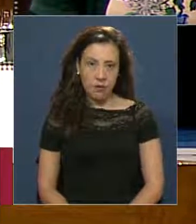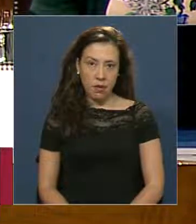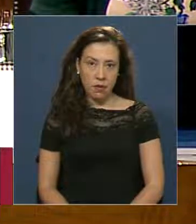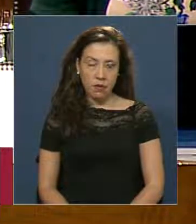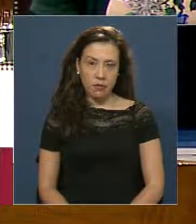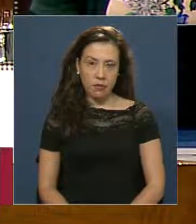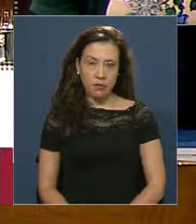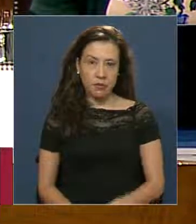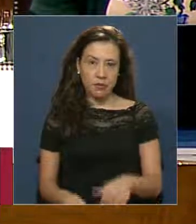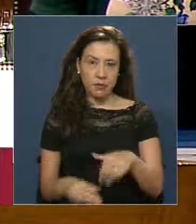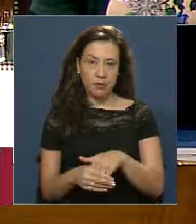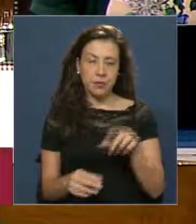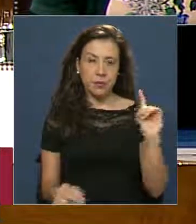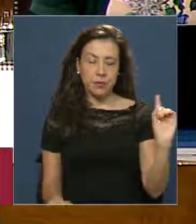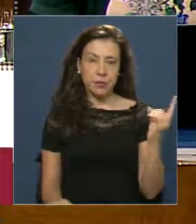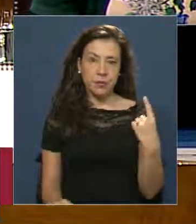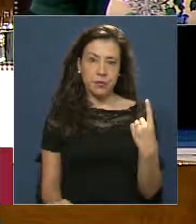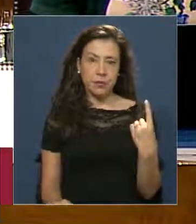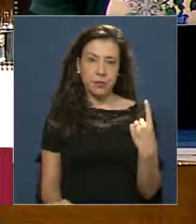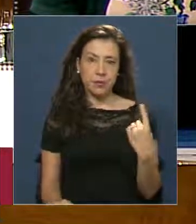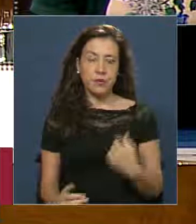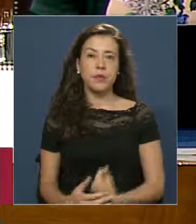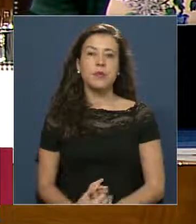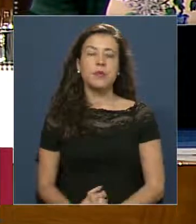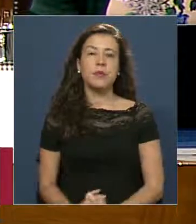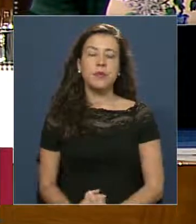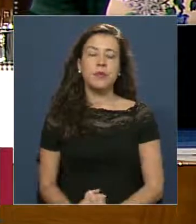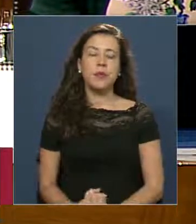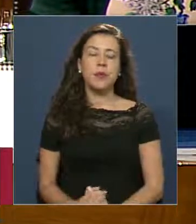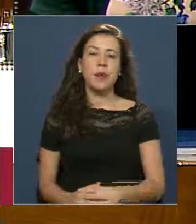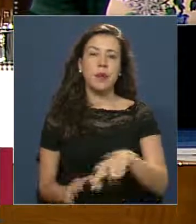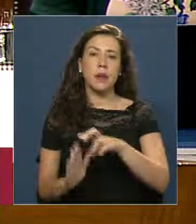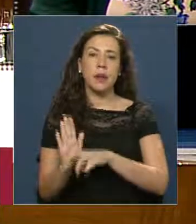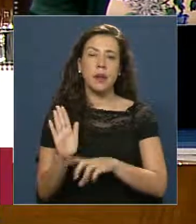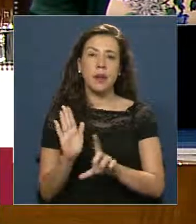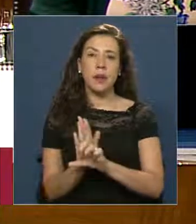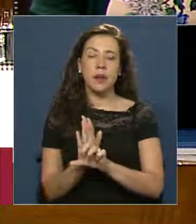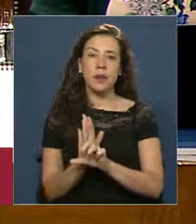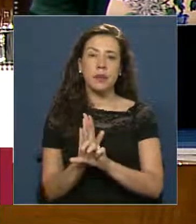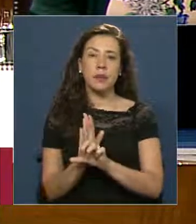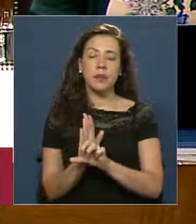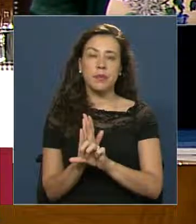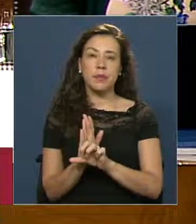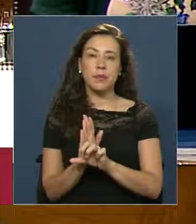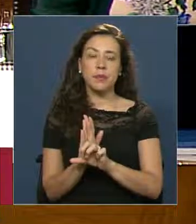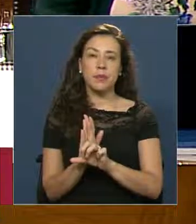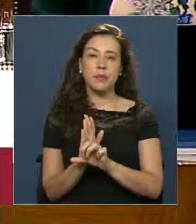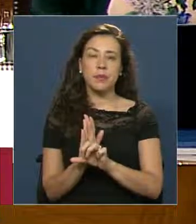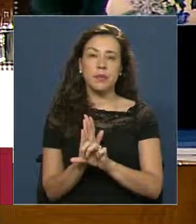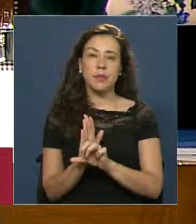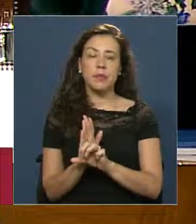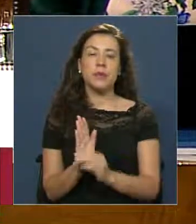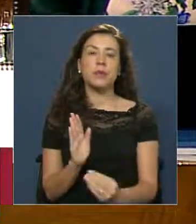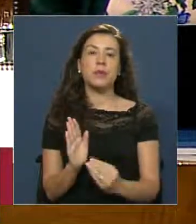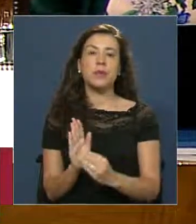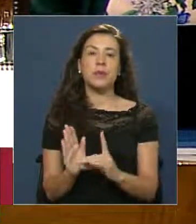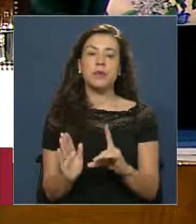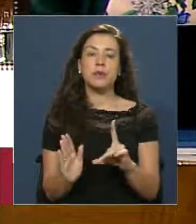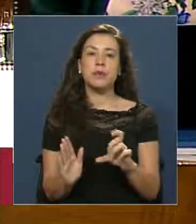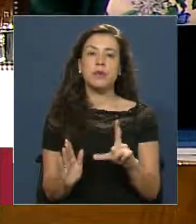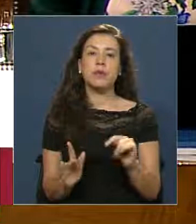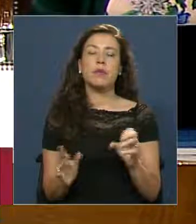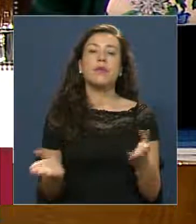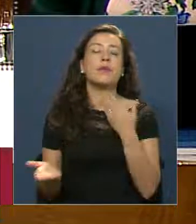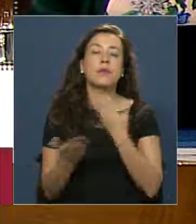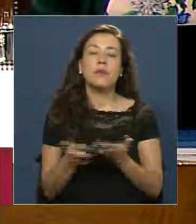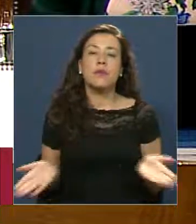Vamos a la votación en general del proyecto de ley iniciado en mensaje que tipifica el delito de